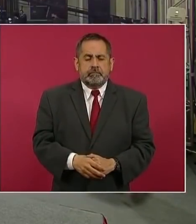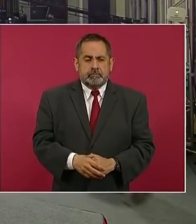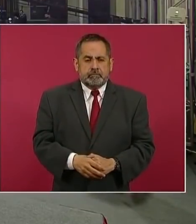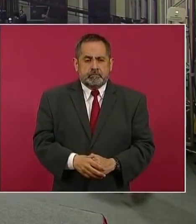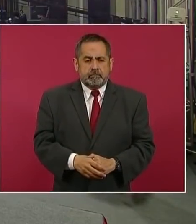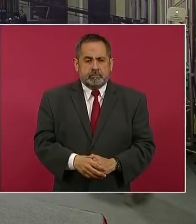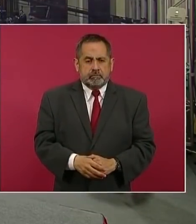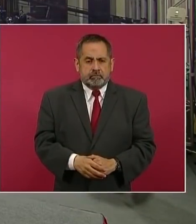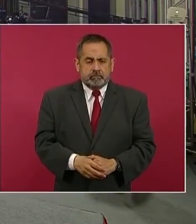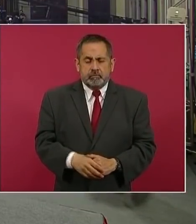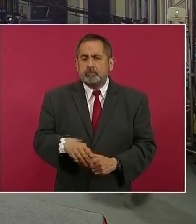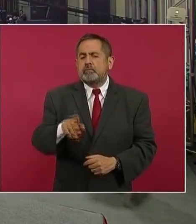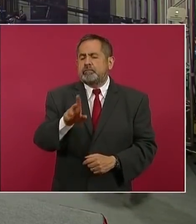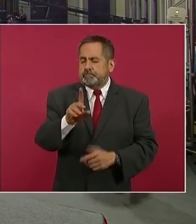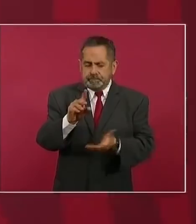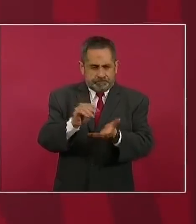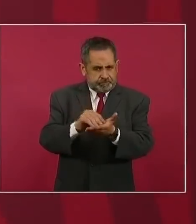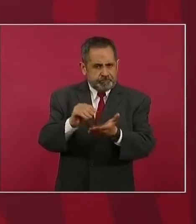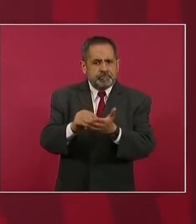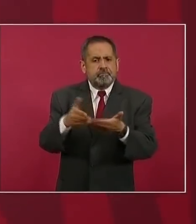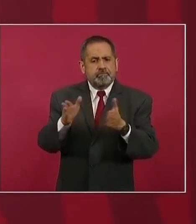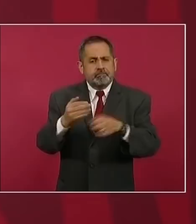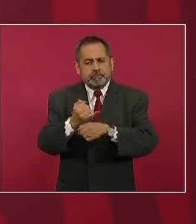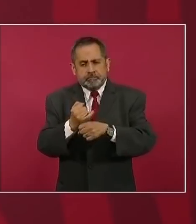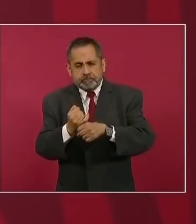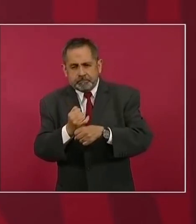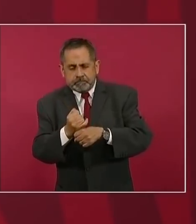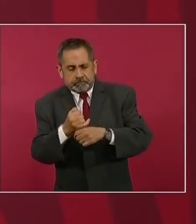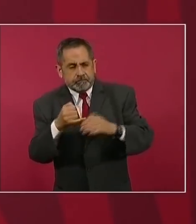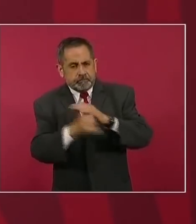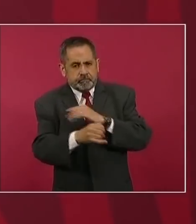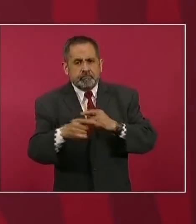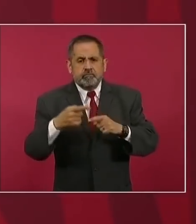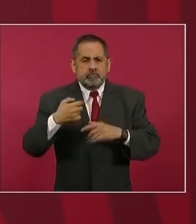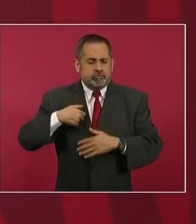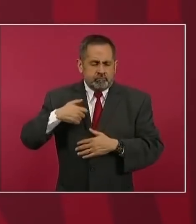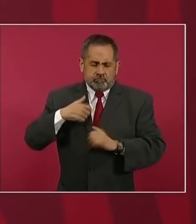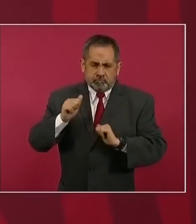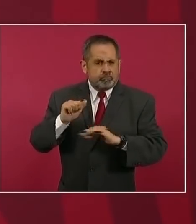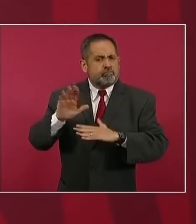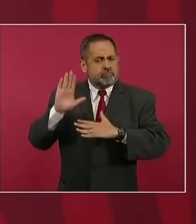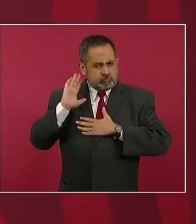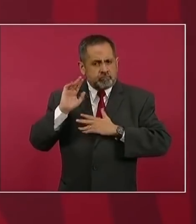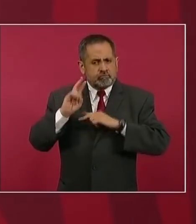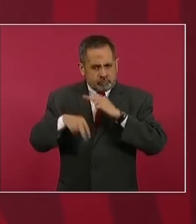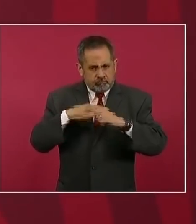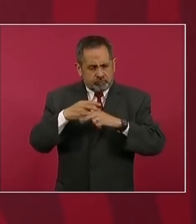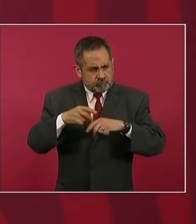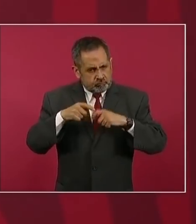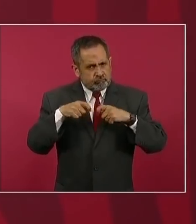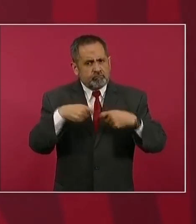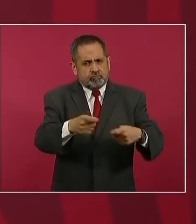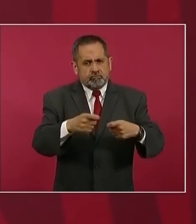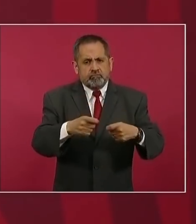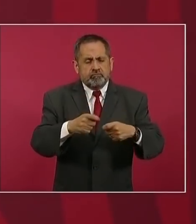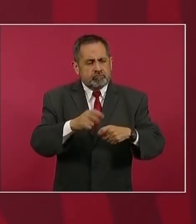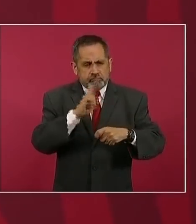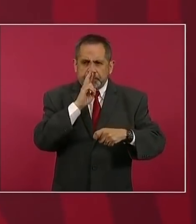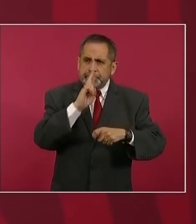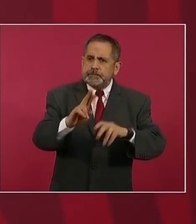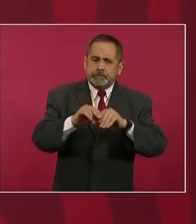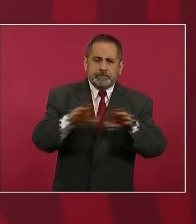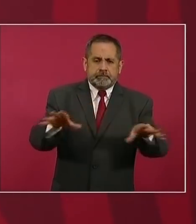Bueno, está abierta la investigación. Es un compromiso que tenemos de dar a